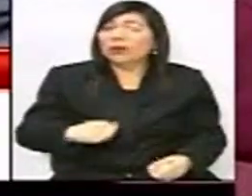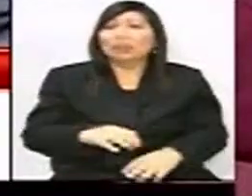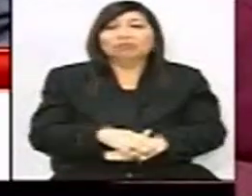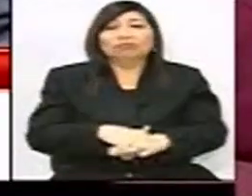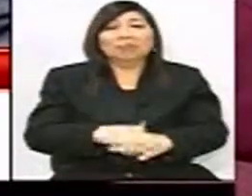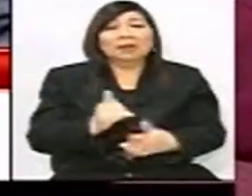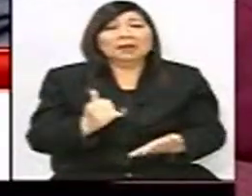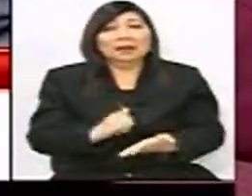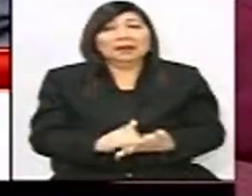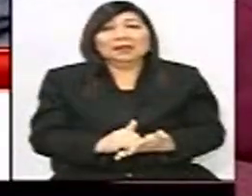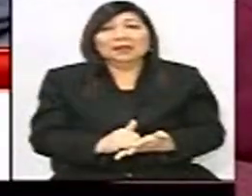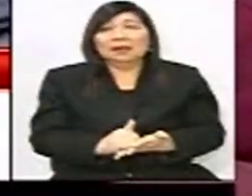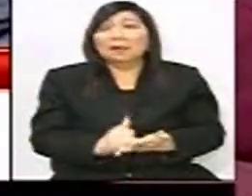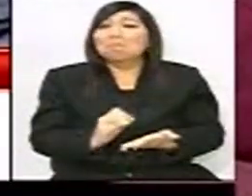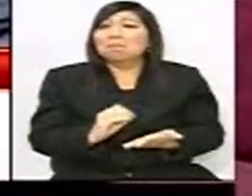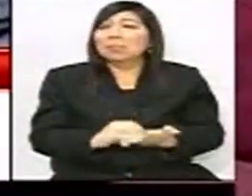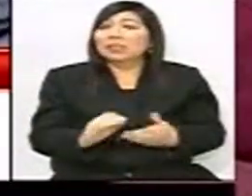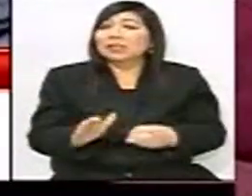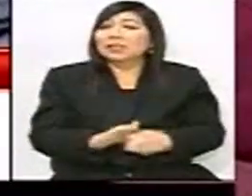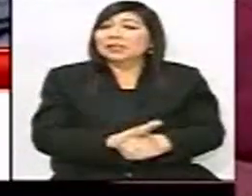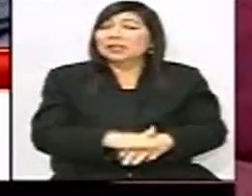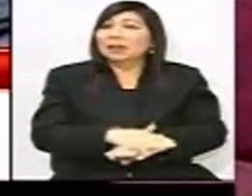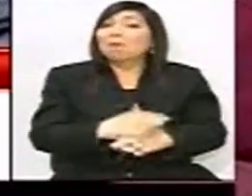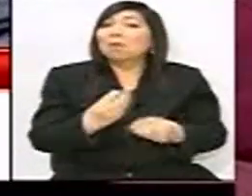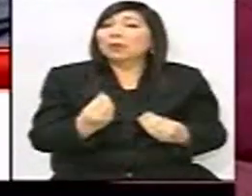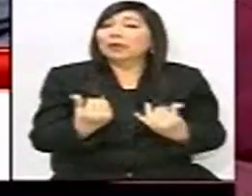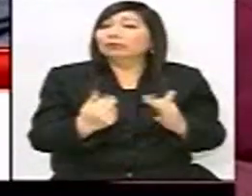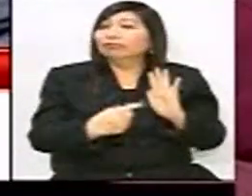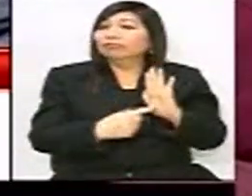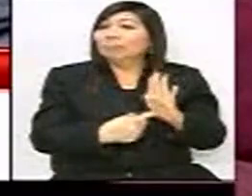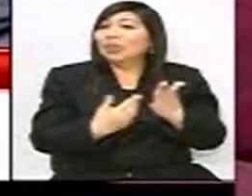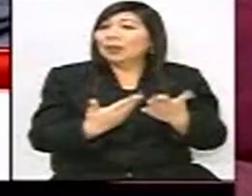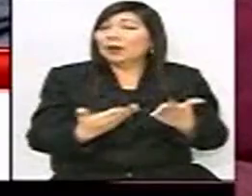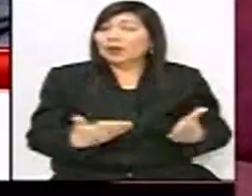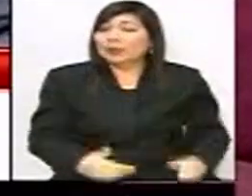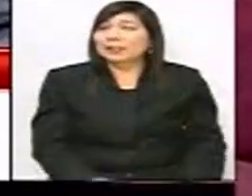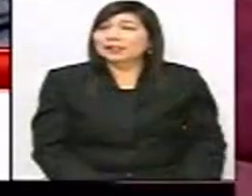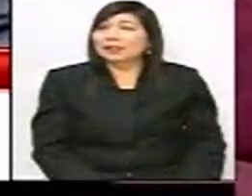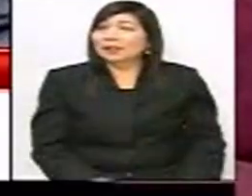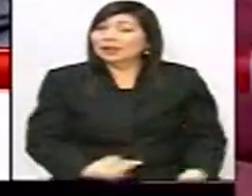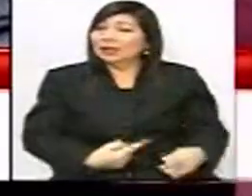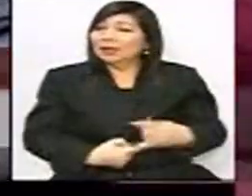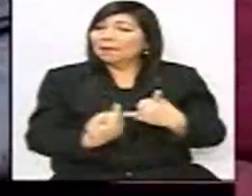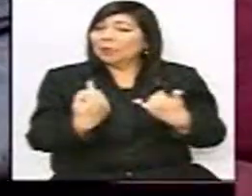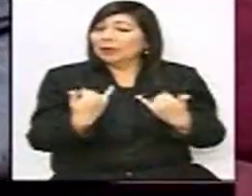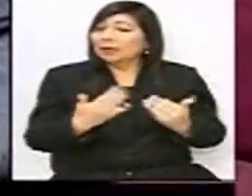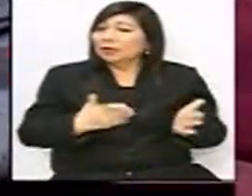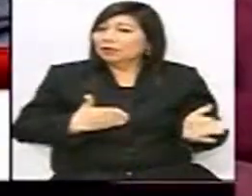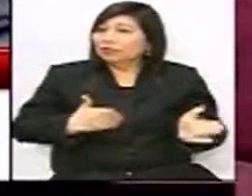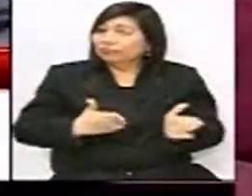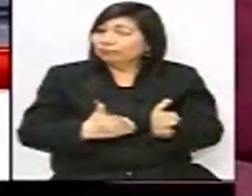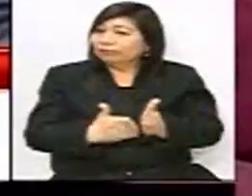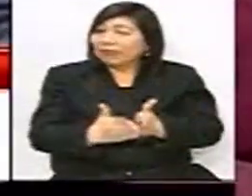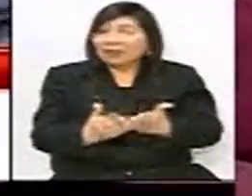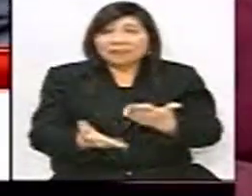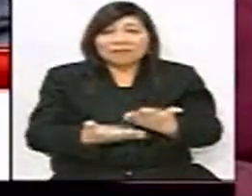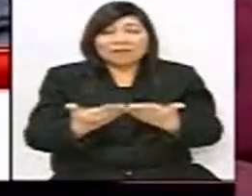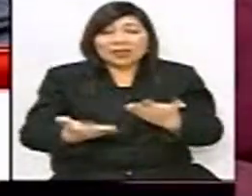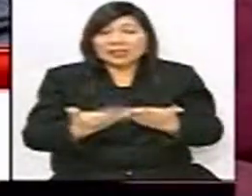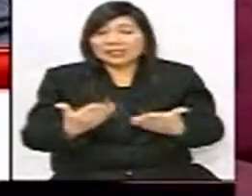administración, quizás hubiese sido más eficiente la administración, porque así lo ha reflejado la realidad. Los que hemos transitado por esas vías, es